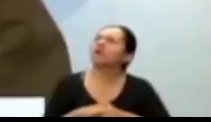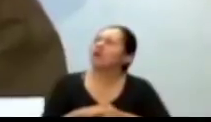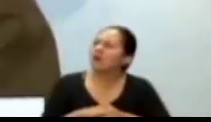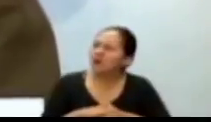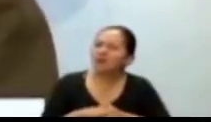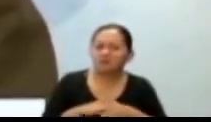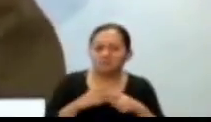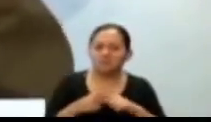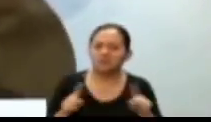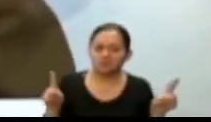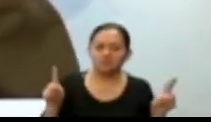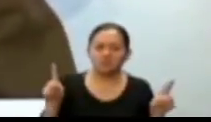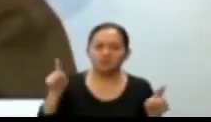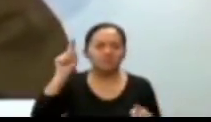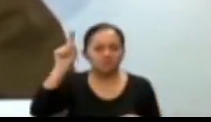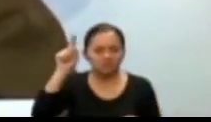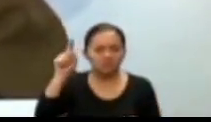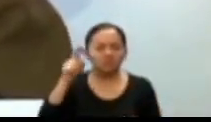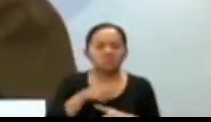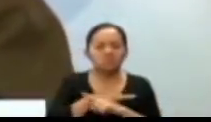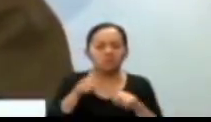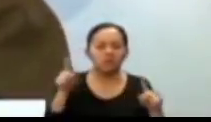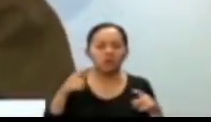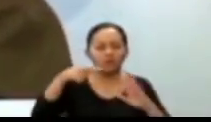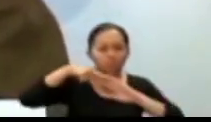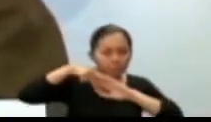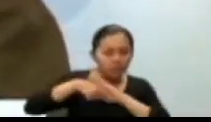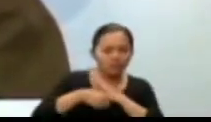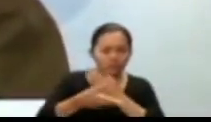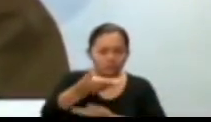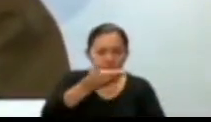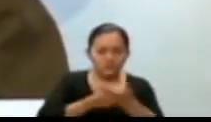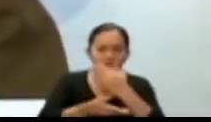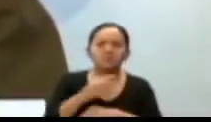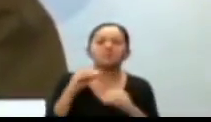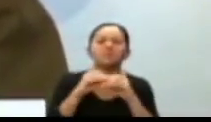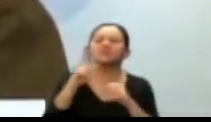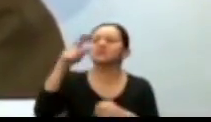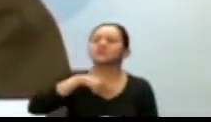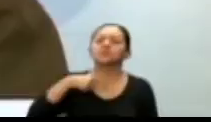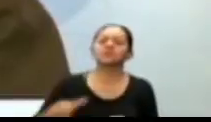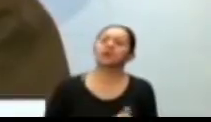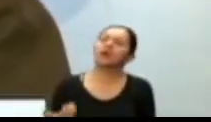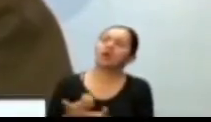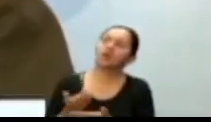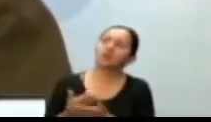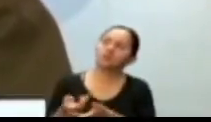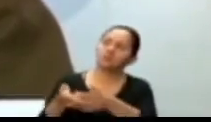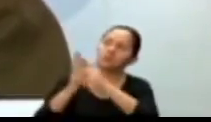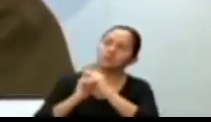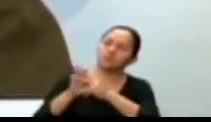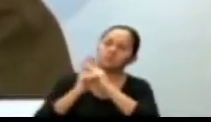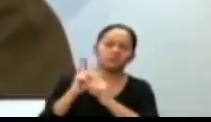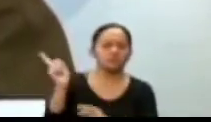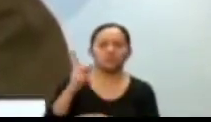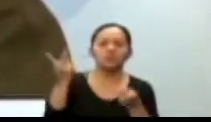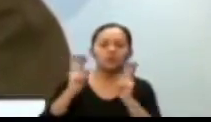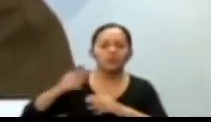estamos profundizando también nuestras relaciones, no solamente a los ámbitos económicos, sino también a los ámbitos políticos y sociales